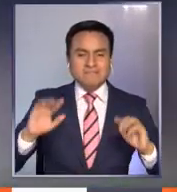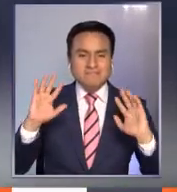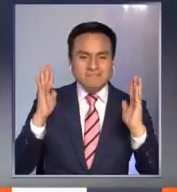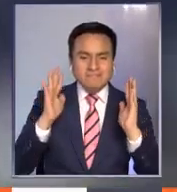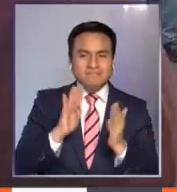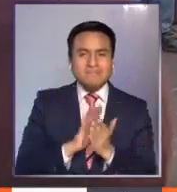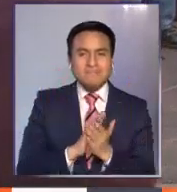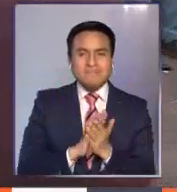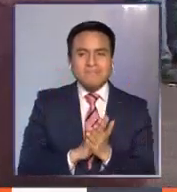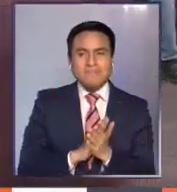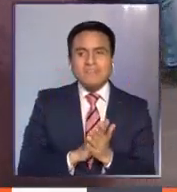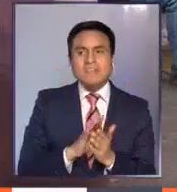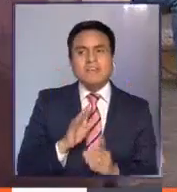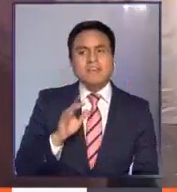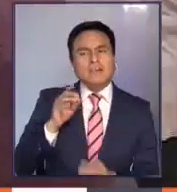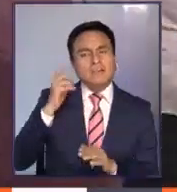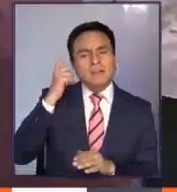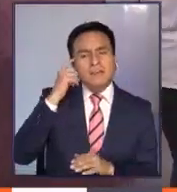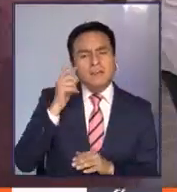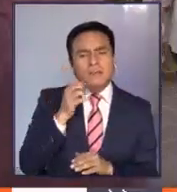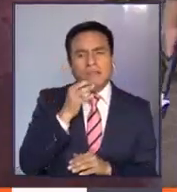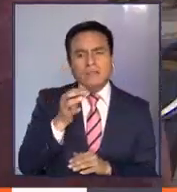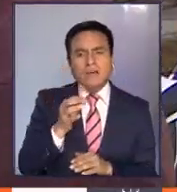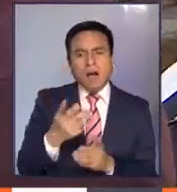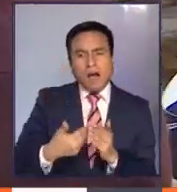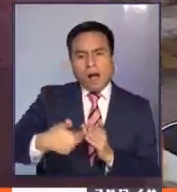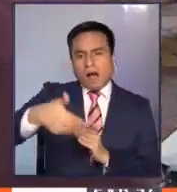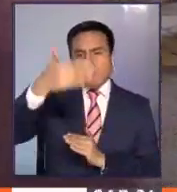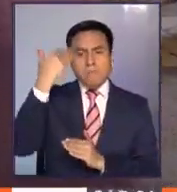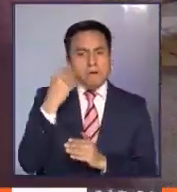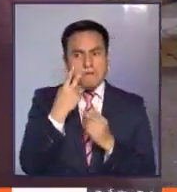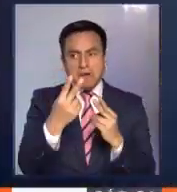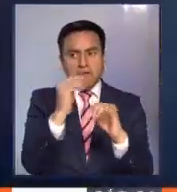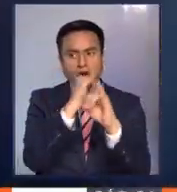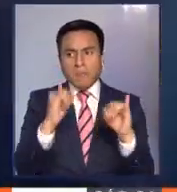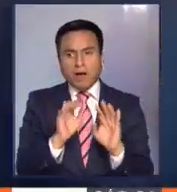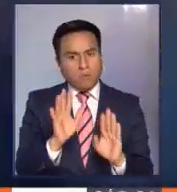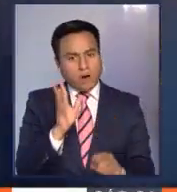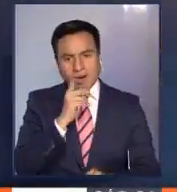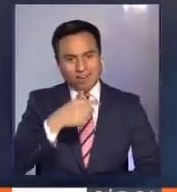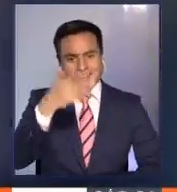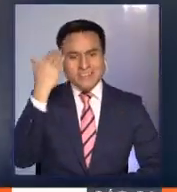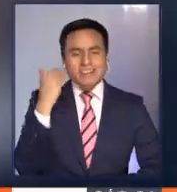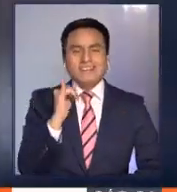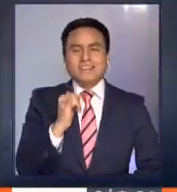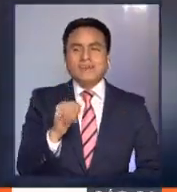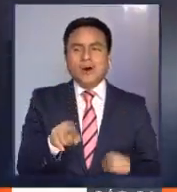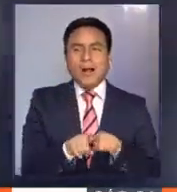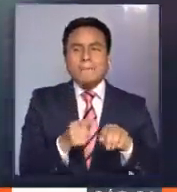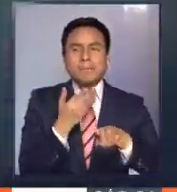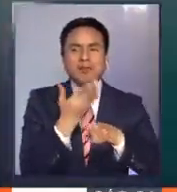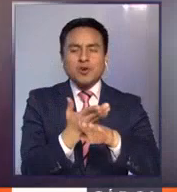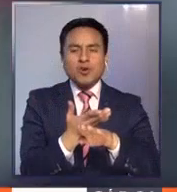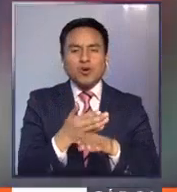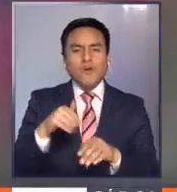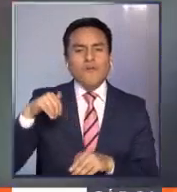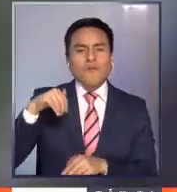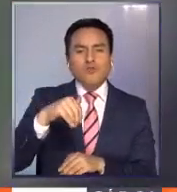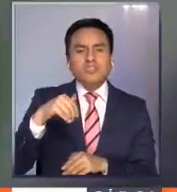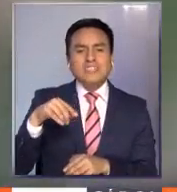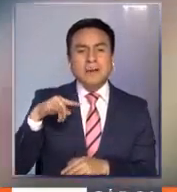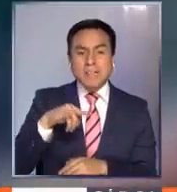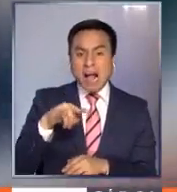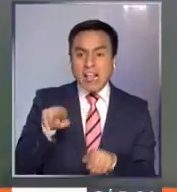Sale de lo común más que nada. Y antiguamente no se veían esas cosas. Porque claro, esta petición en un terminal de buses y con